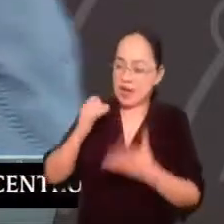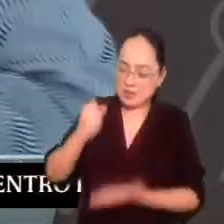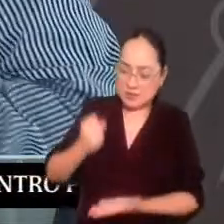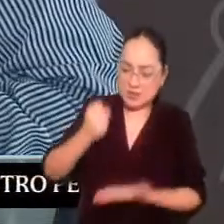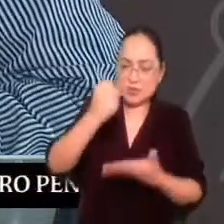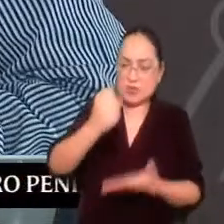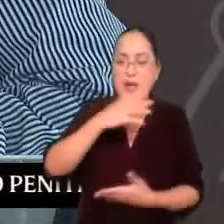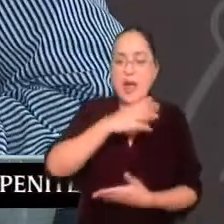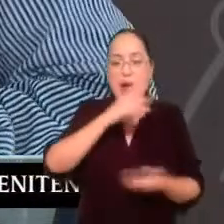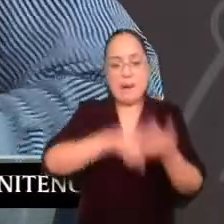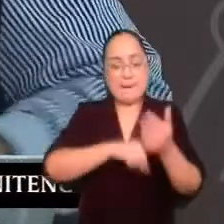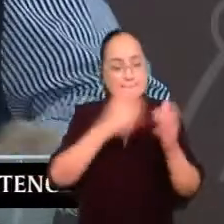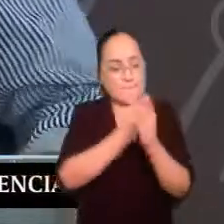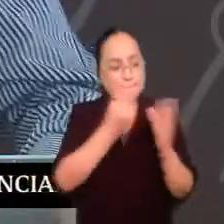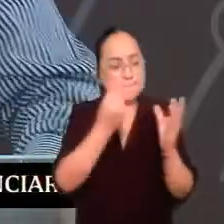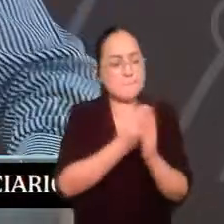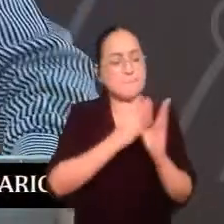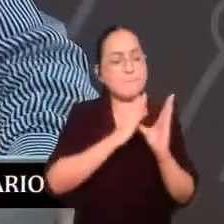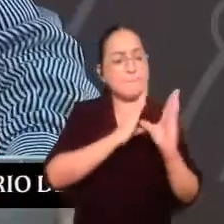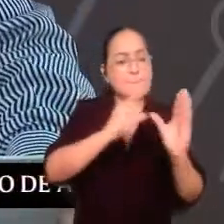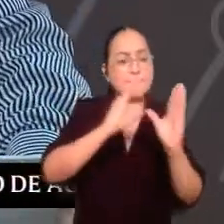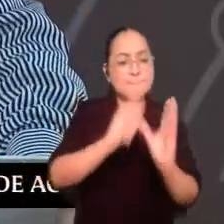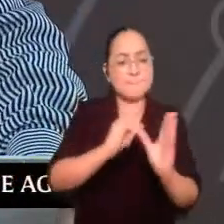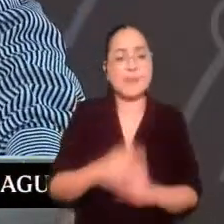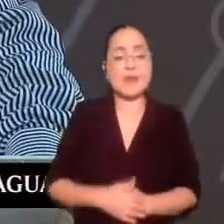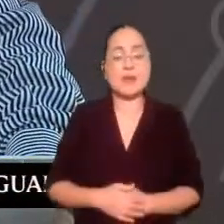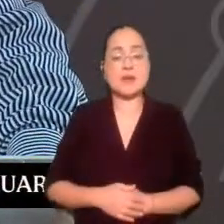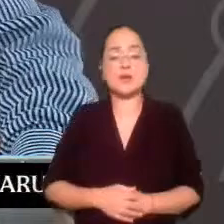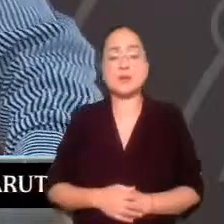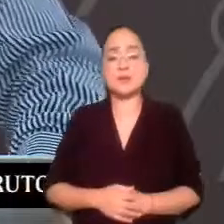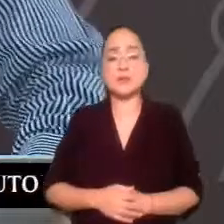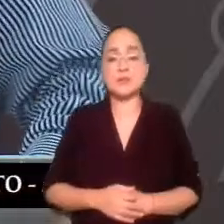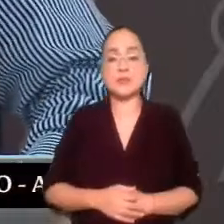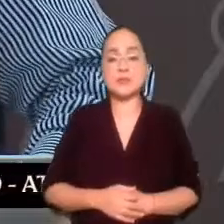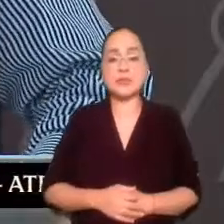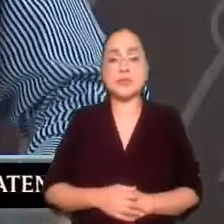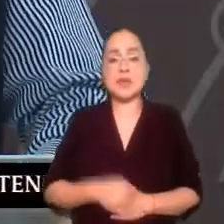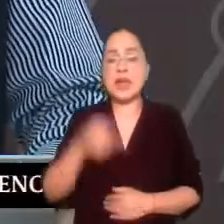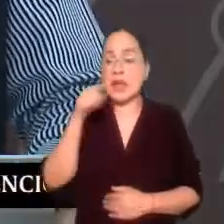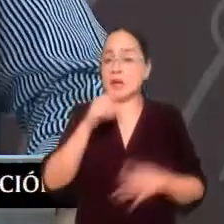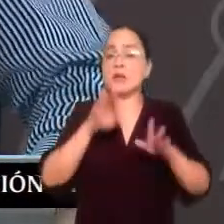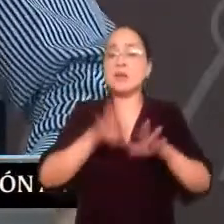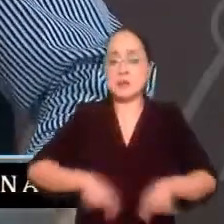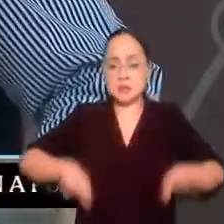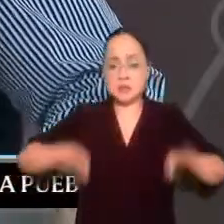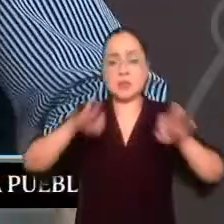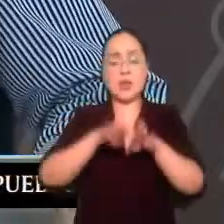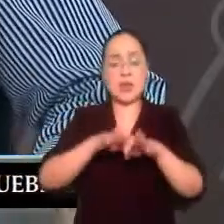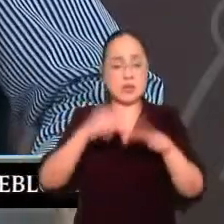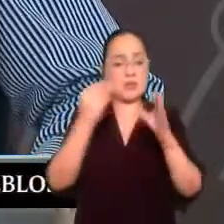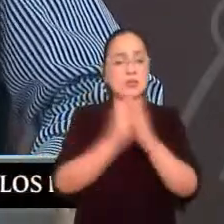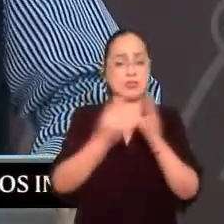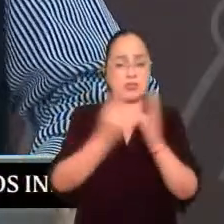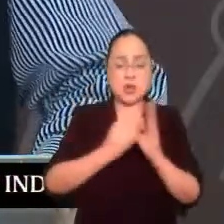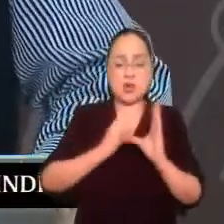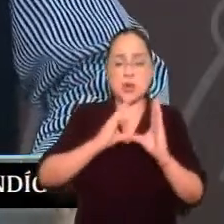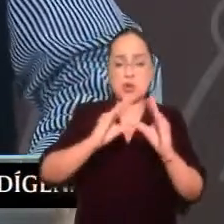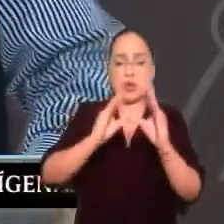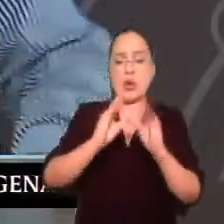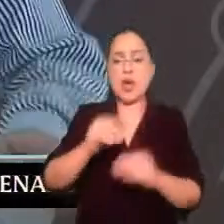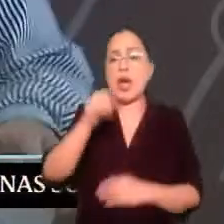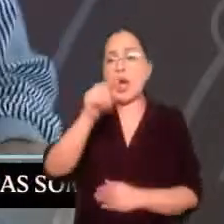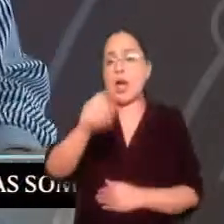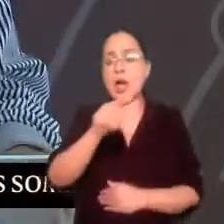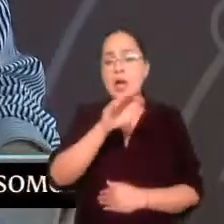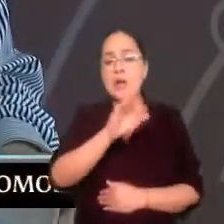capacitar. Este elemento es muy importante, vamos a hablar y hacer un acuerdo con la fiscalía, porque los